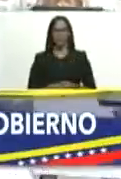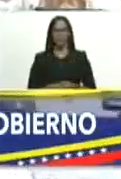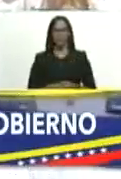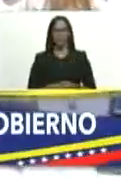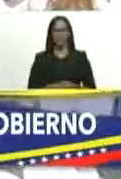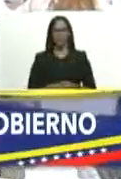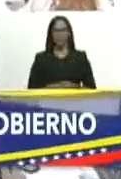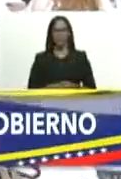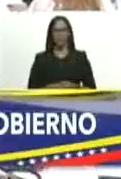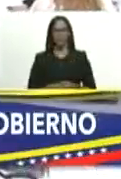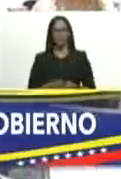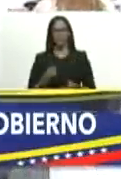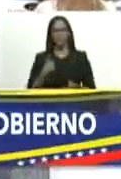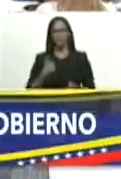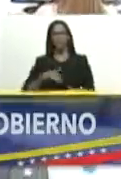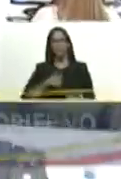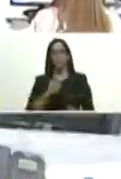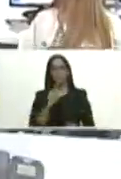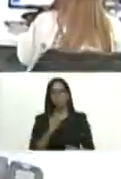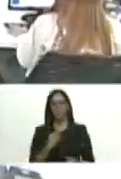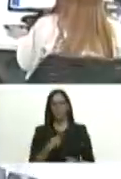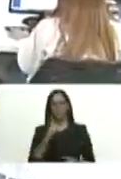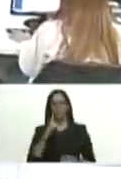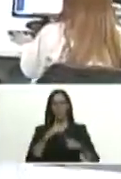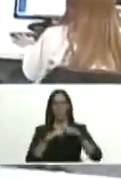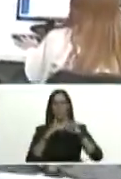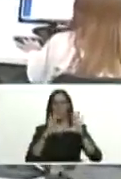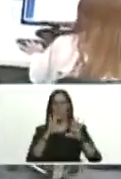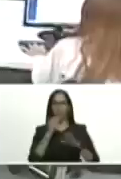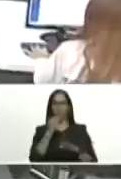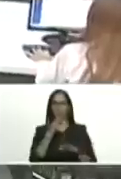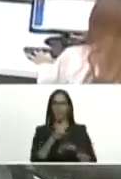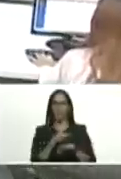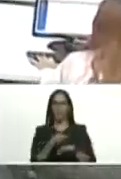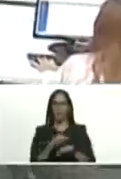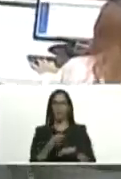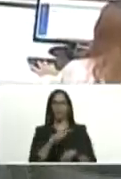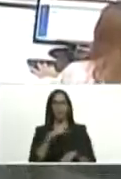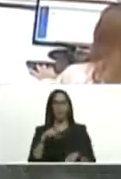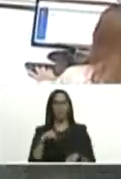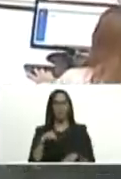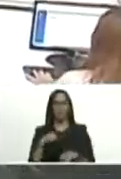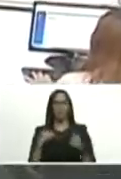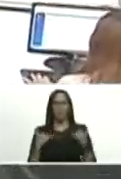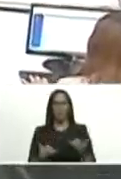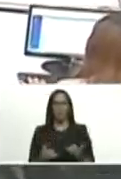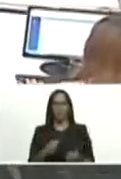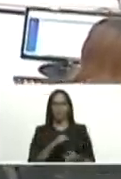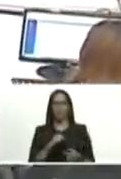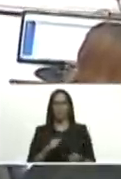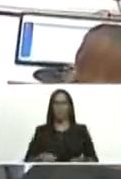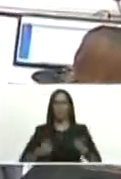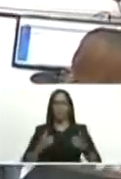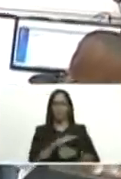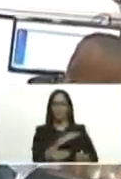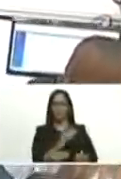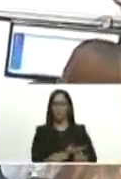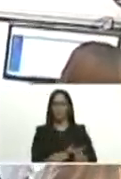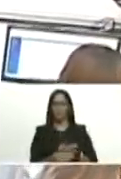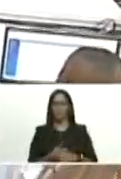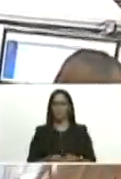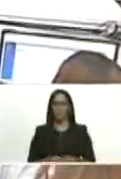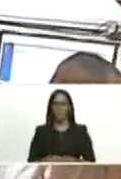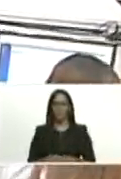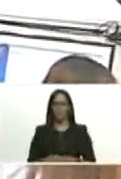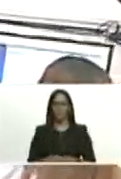Yo puedo decir, con el 1x10 del buen gobierno, que nosotros ahora somos más fuertes